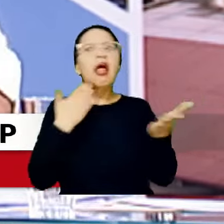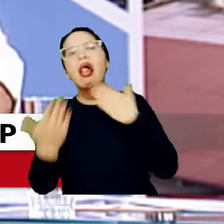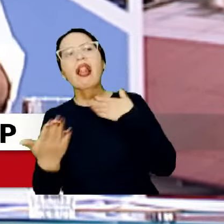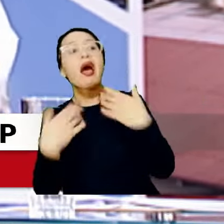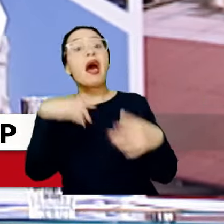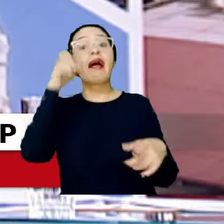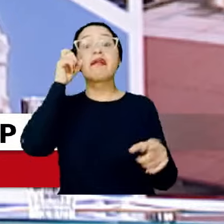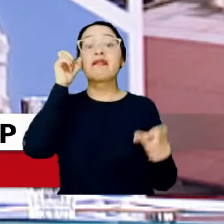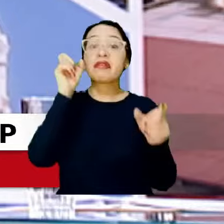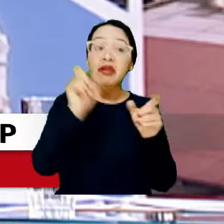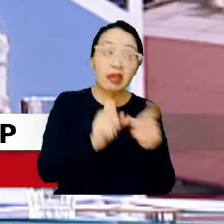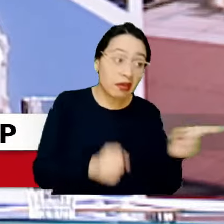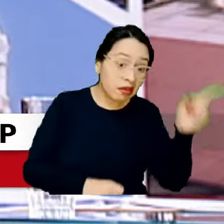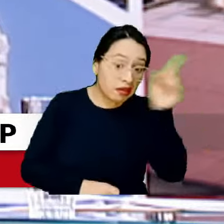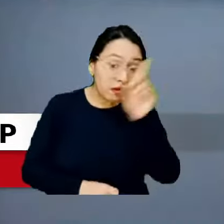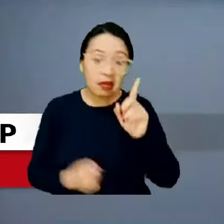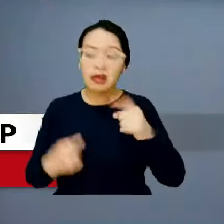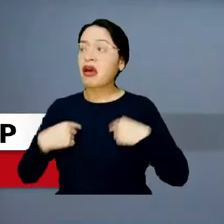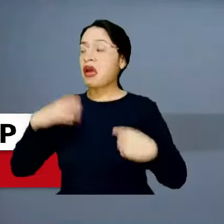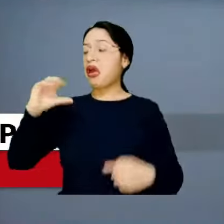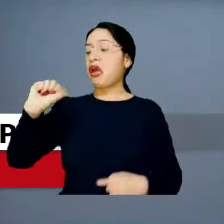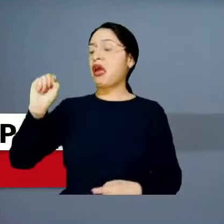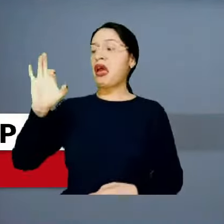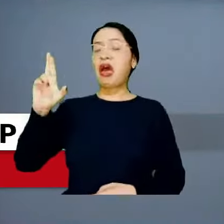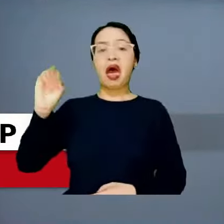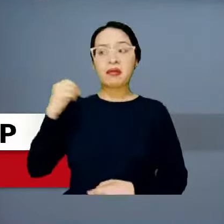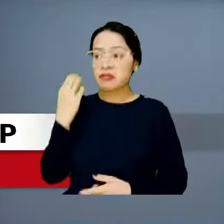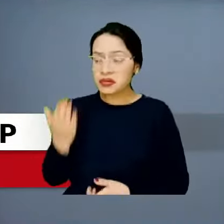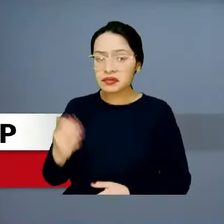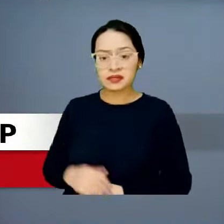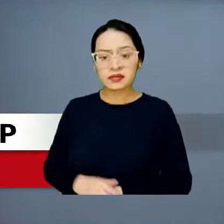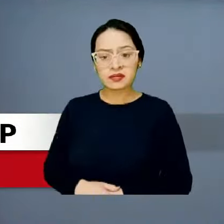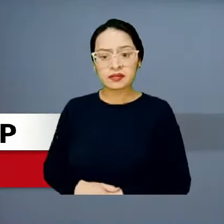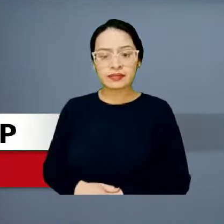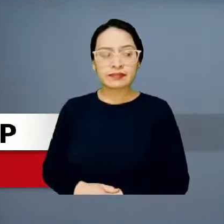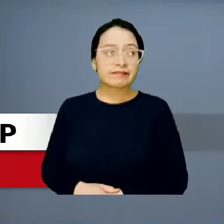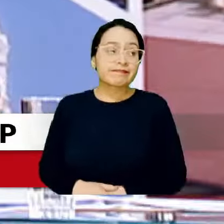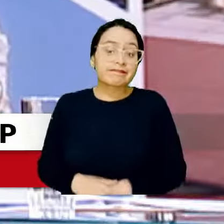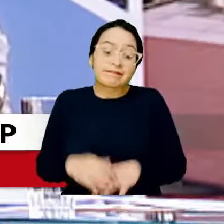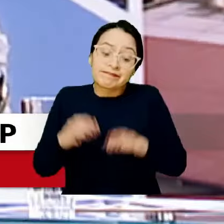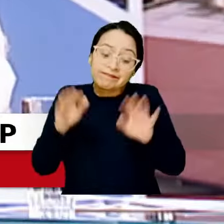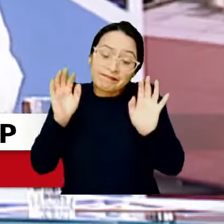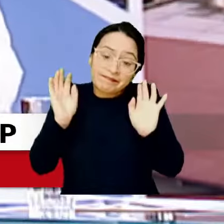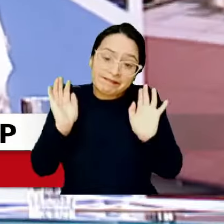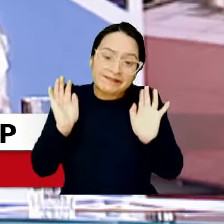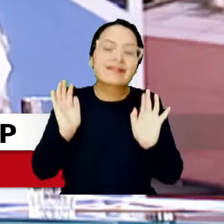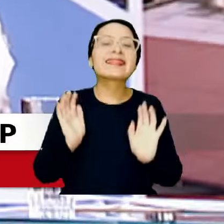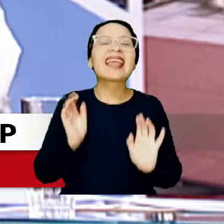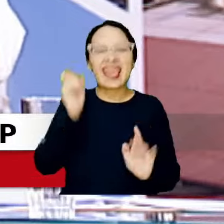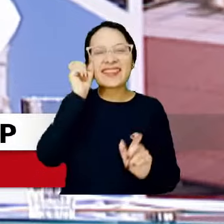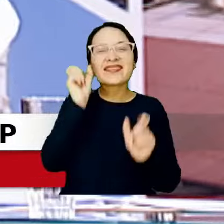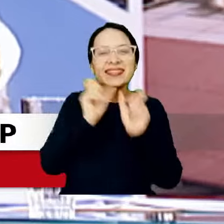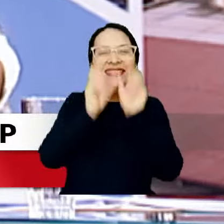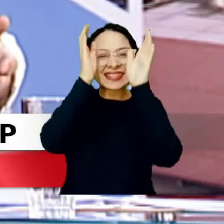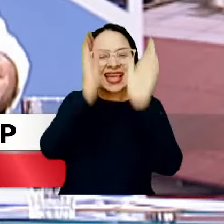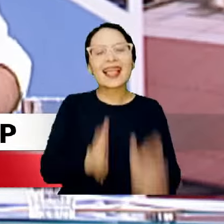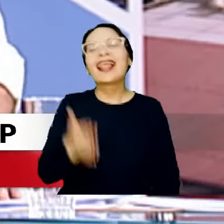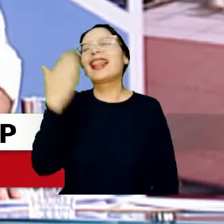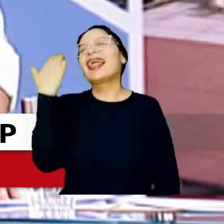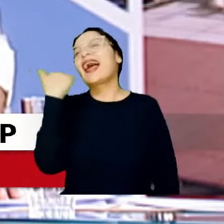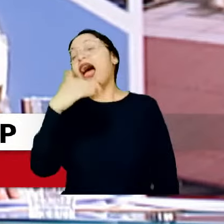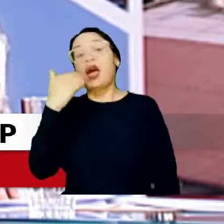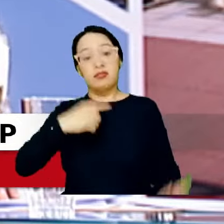a Adrián Castro. Oiga, le iba a preguntar yo aquí. El fiscal, Karina, ojalá, porque el fiscal se va a reír. Los fiscales de Cuenca son bien